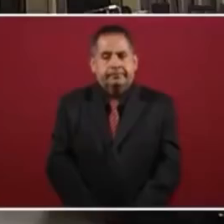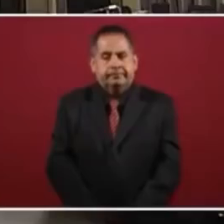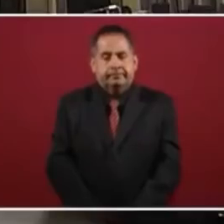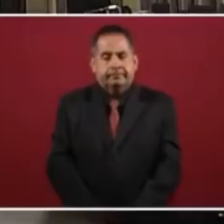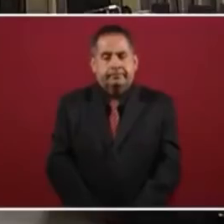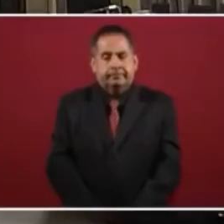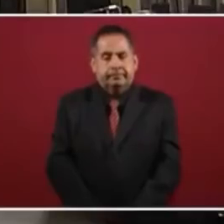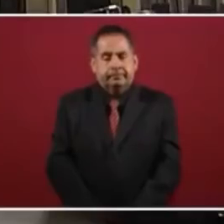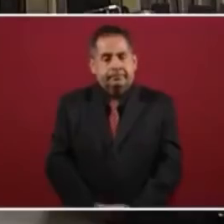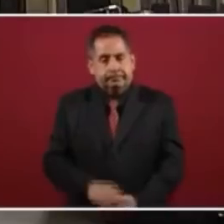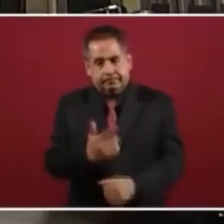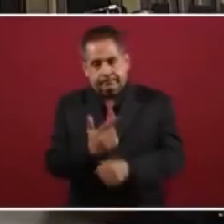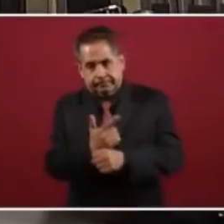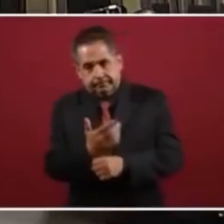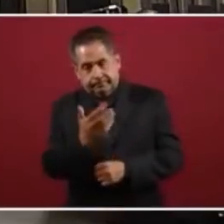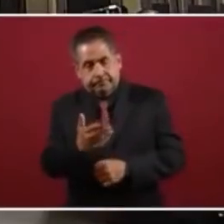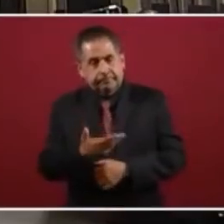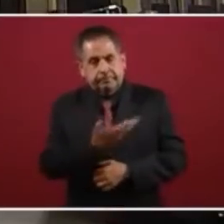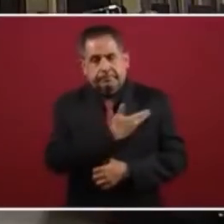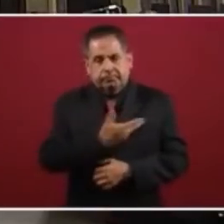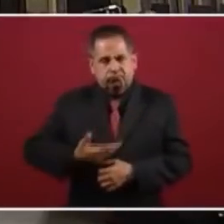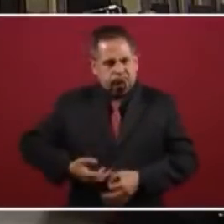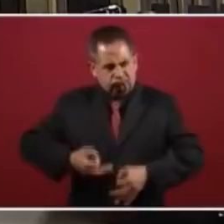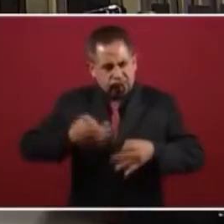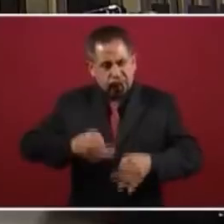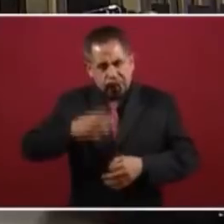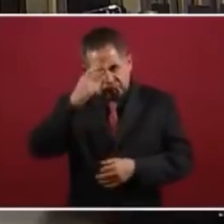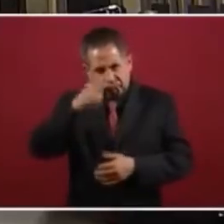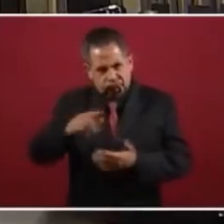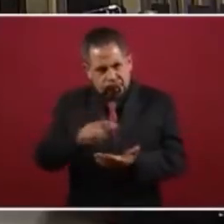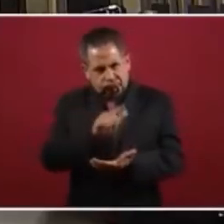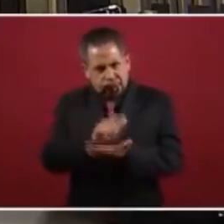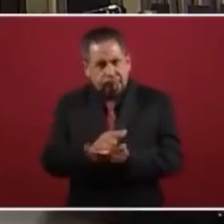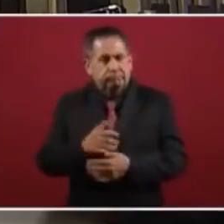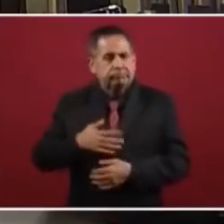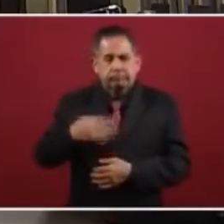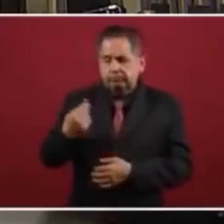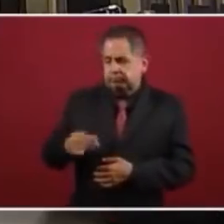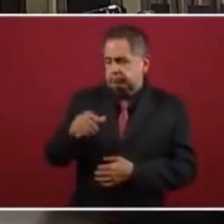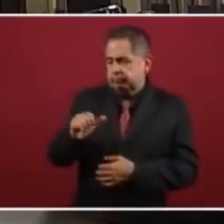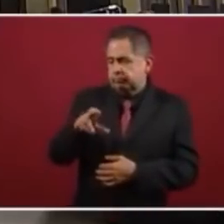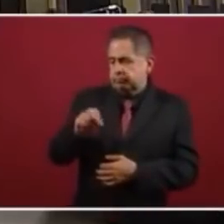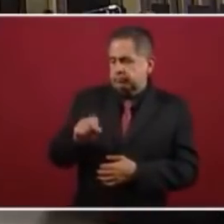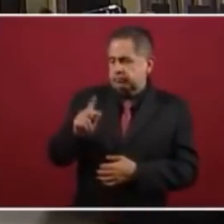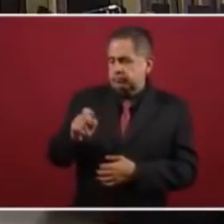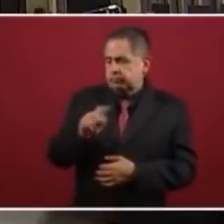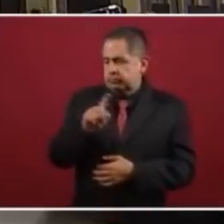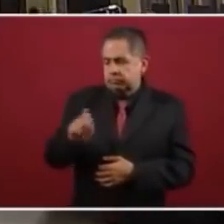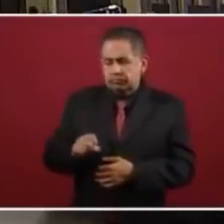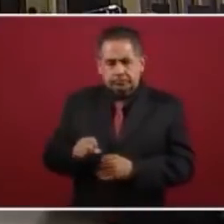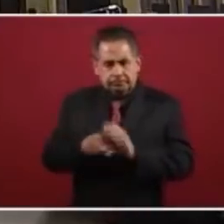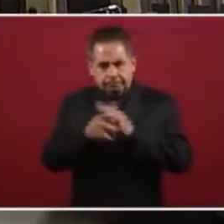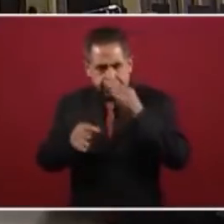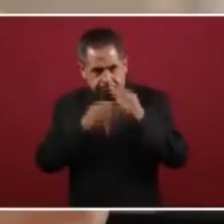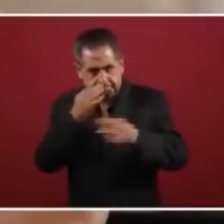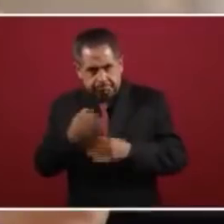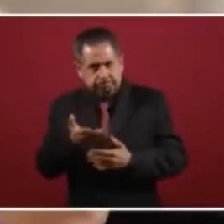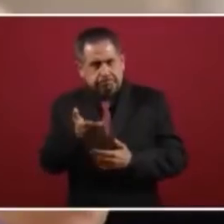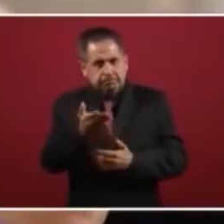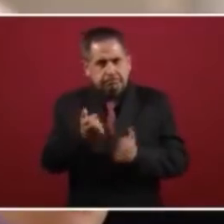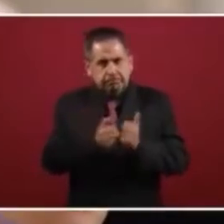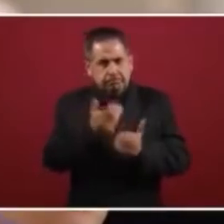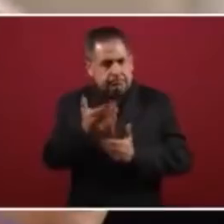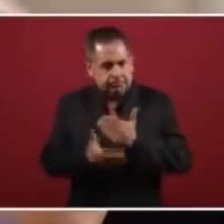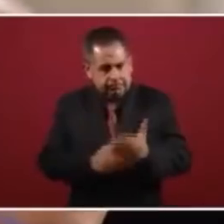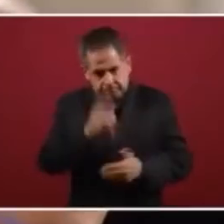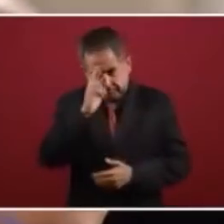Licenciado Andrés Manuel López Obrador, presidente legítimo de México. Carlos Pozos, reportero de Petróleo y Energía. Con todo respeto,